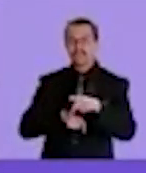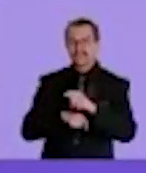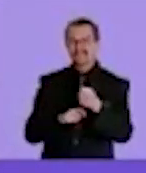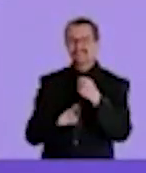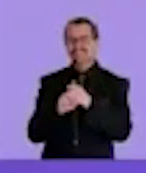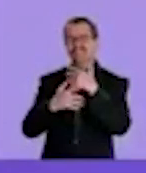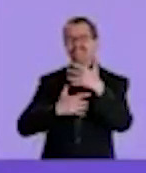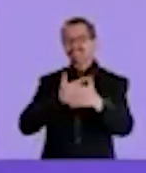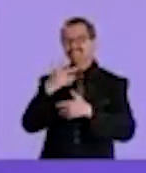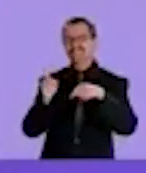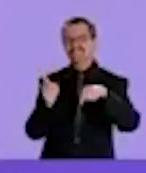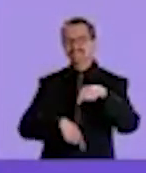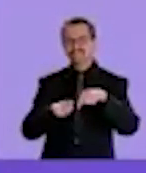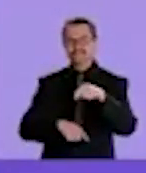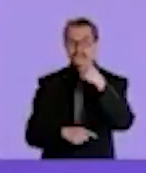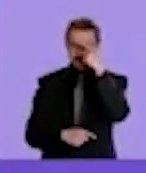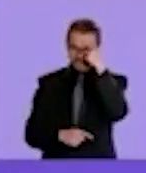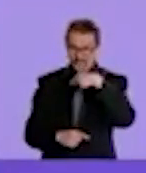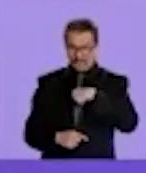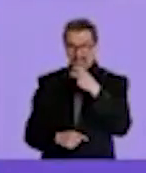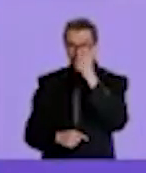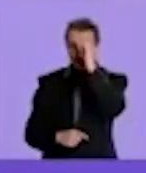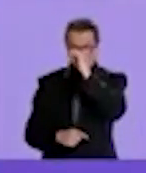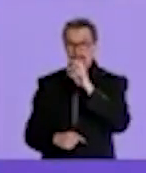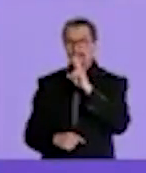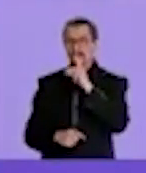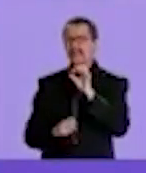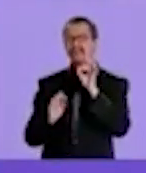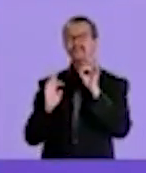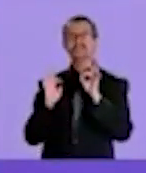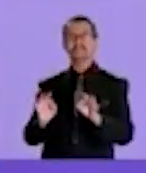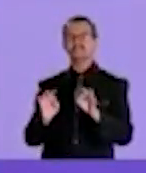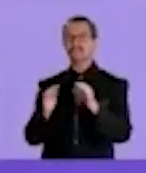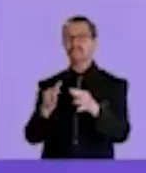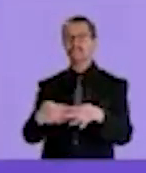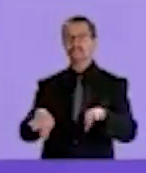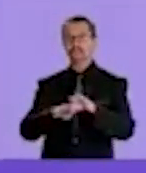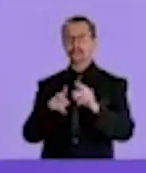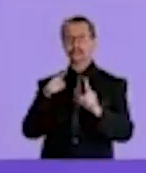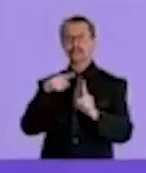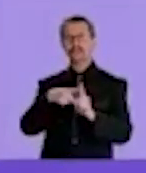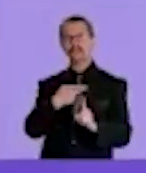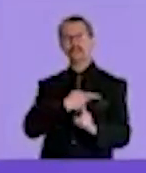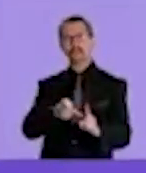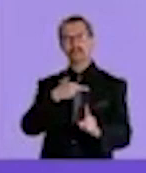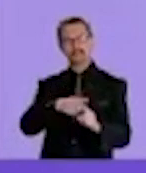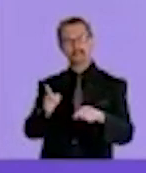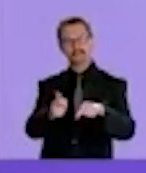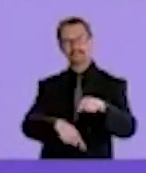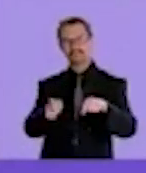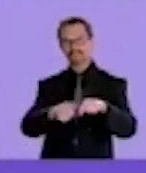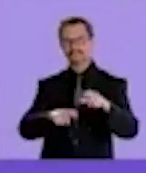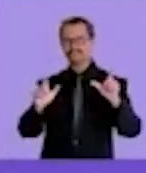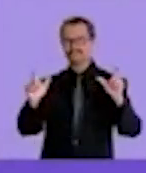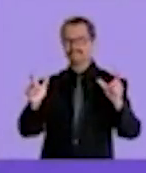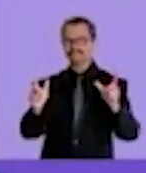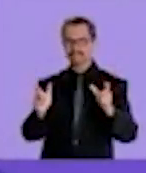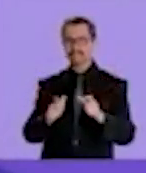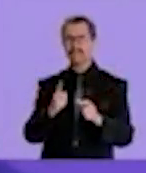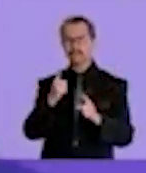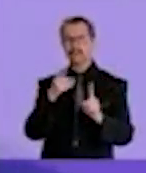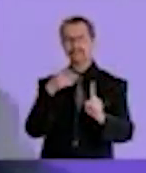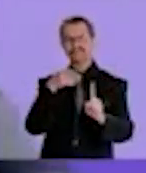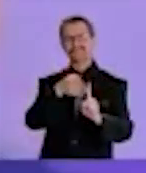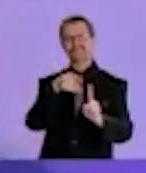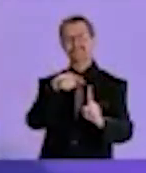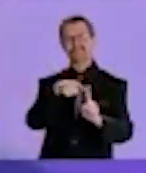es combatir la pobreza entonces yo creo que ese es el camino y acabar insisto con